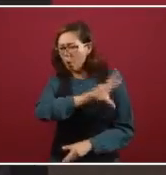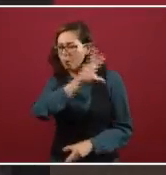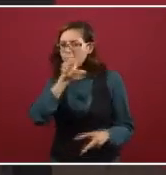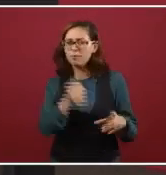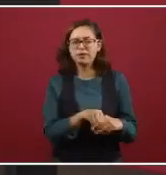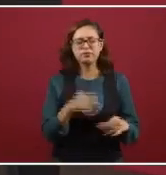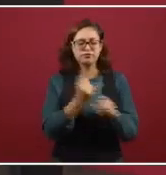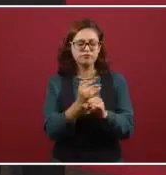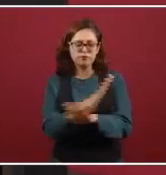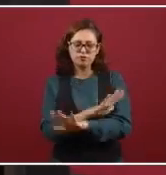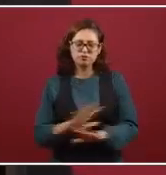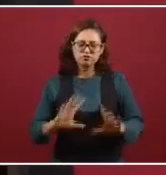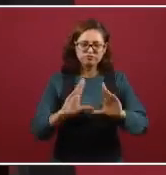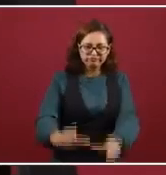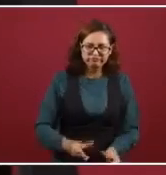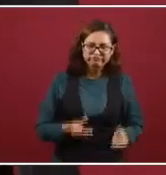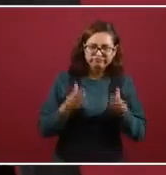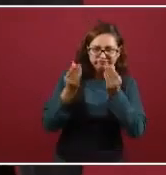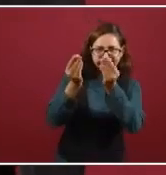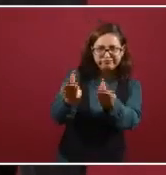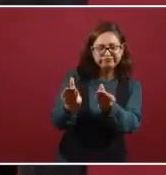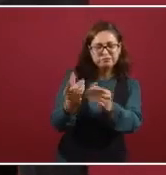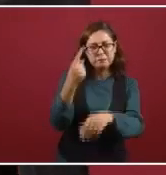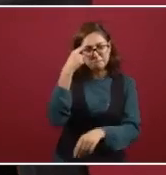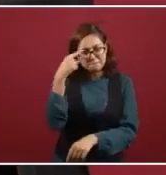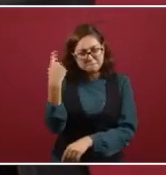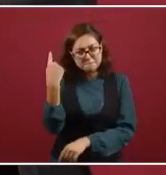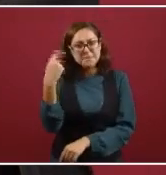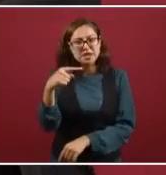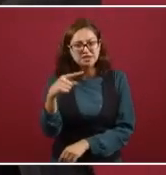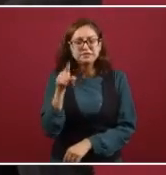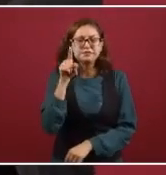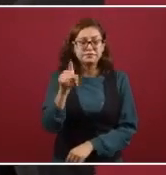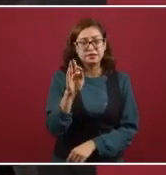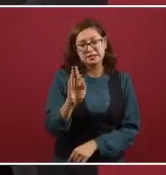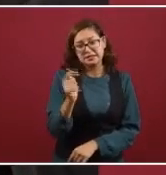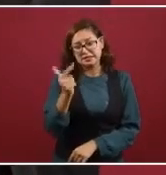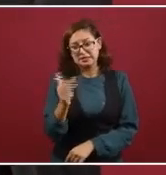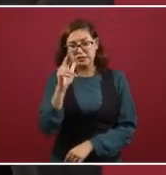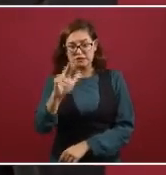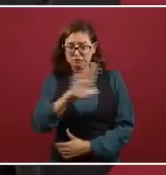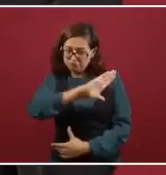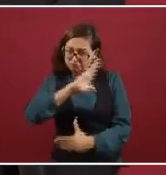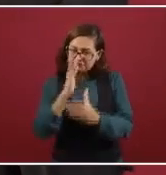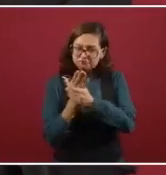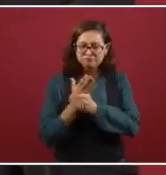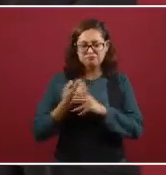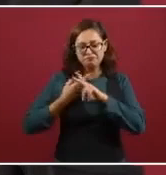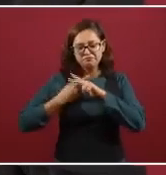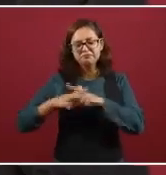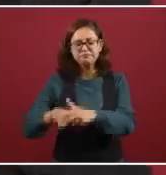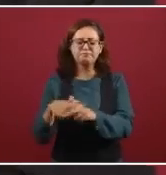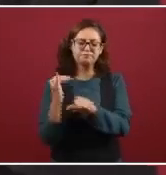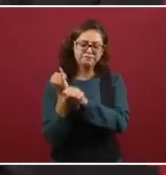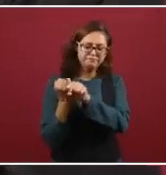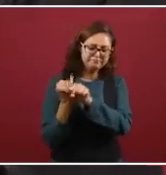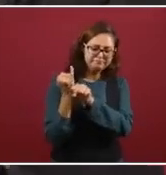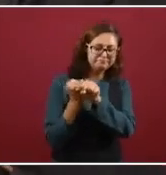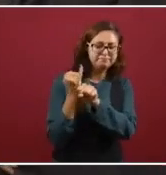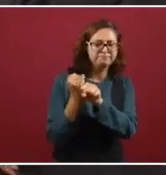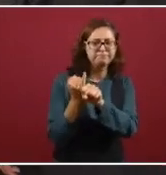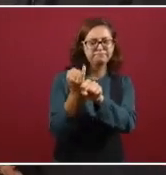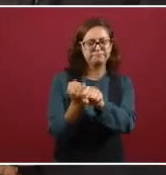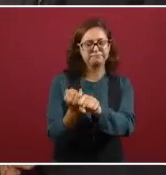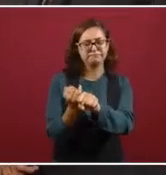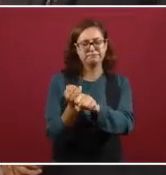este momento, a efecto de que pueda integrarse debidamente la carpeta de investigación que la Fiscalía abrió desde